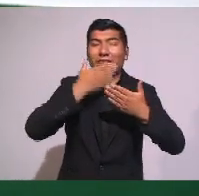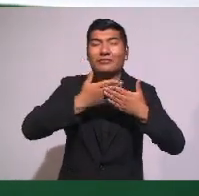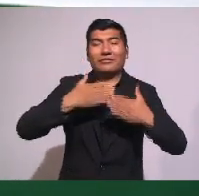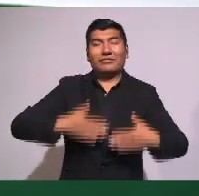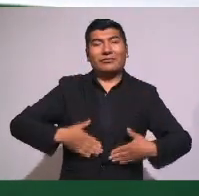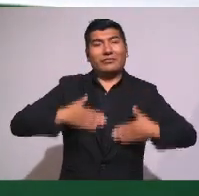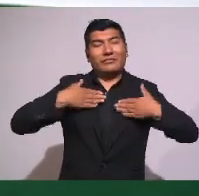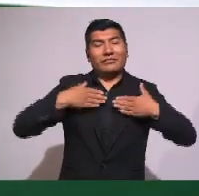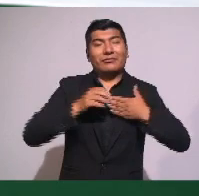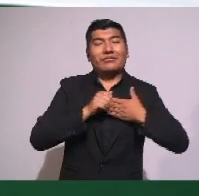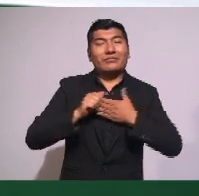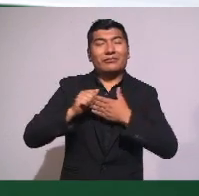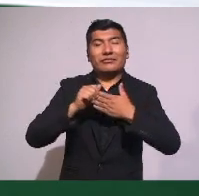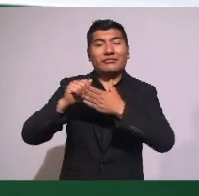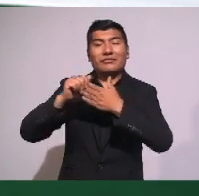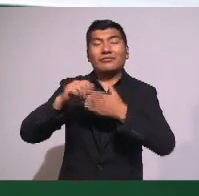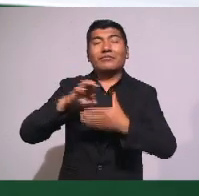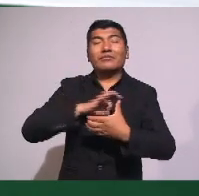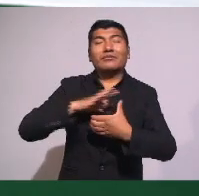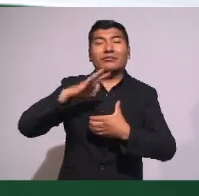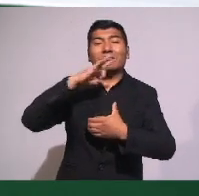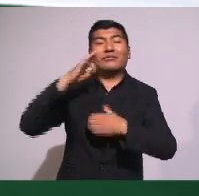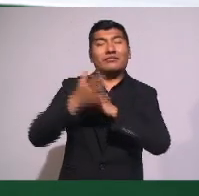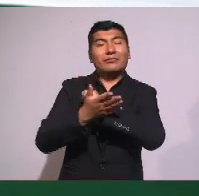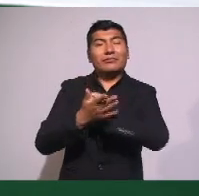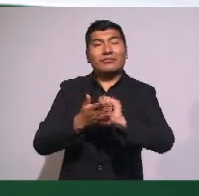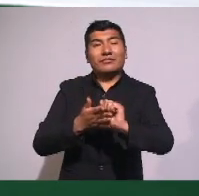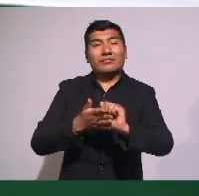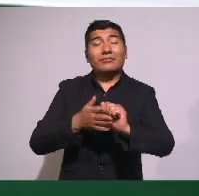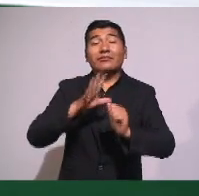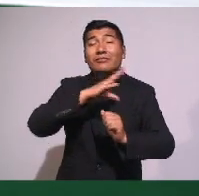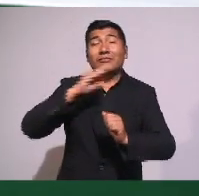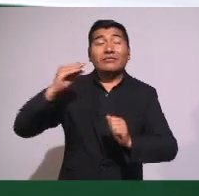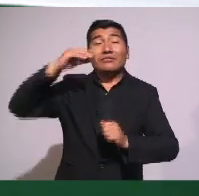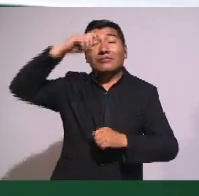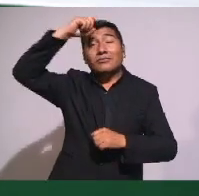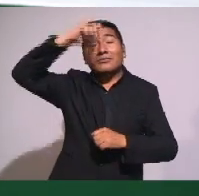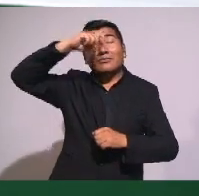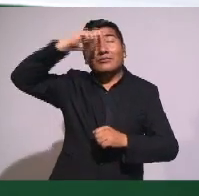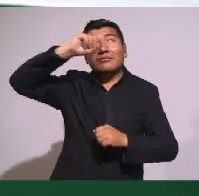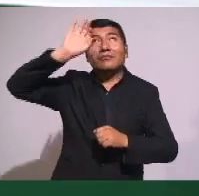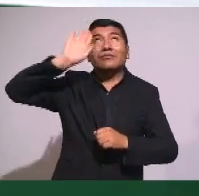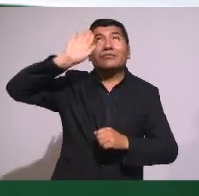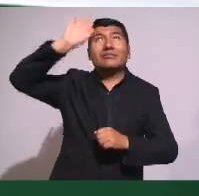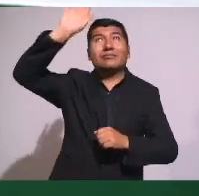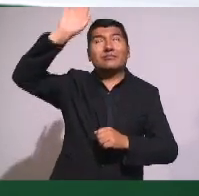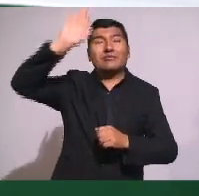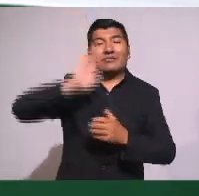guiados por el Espíritu Santo y por la sabiduría divina.